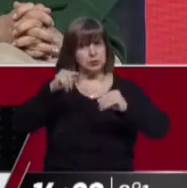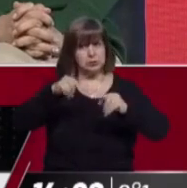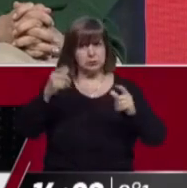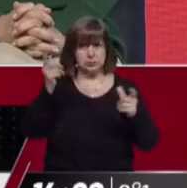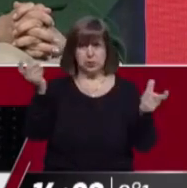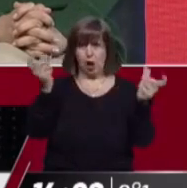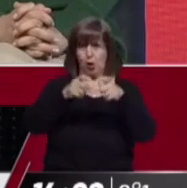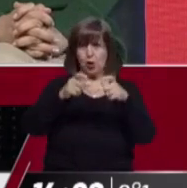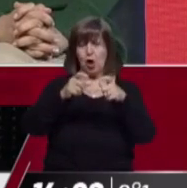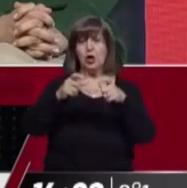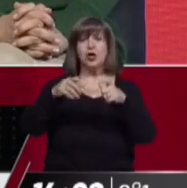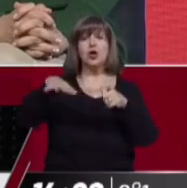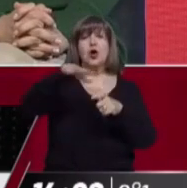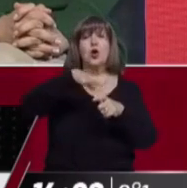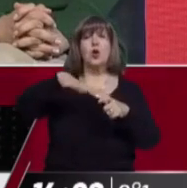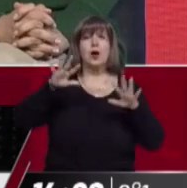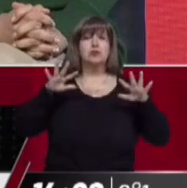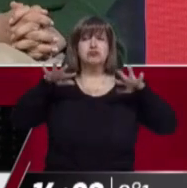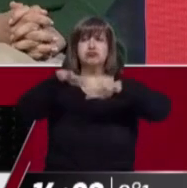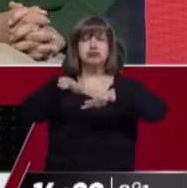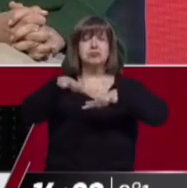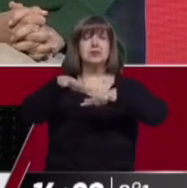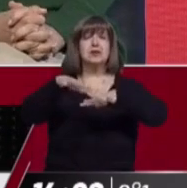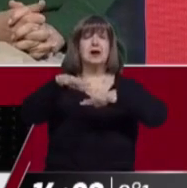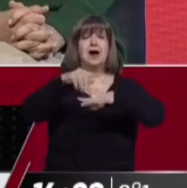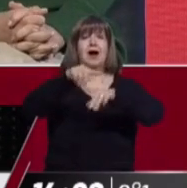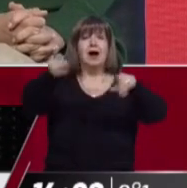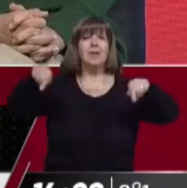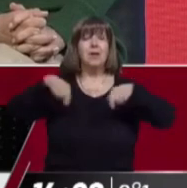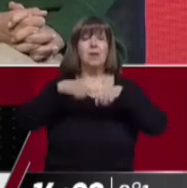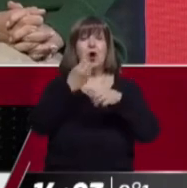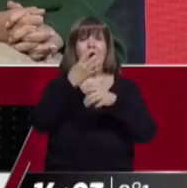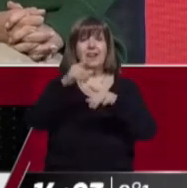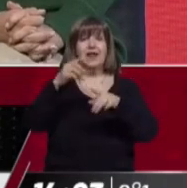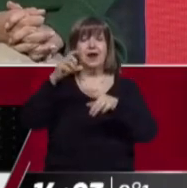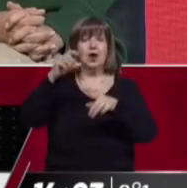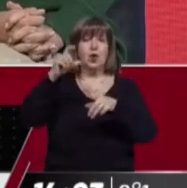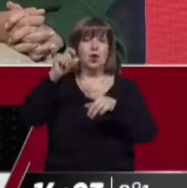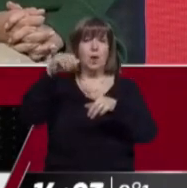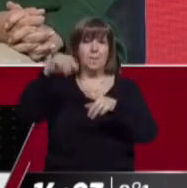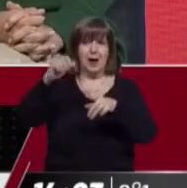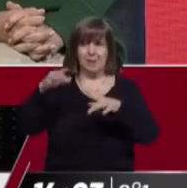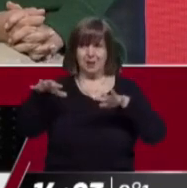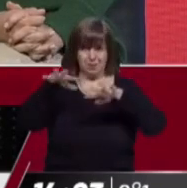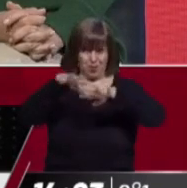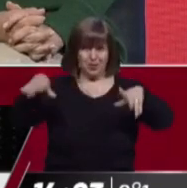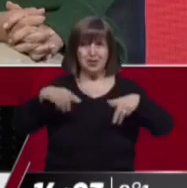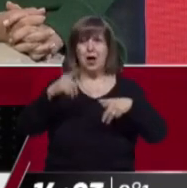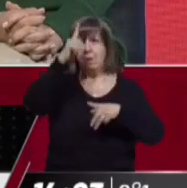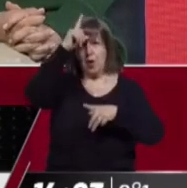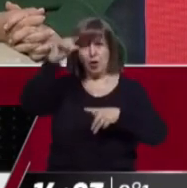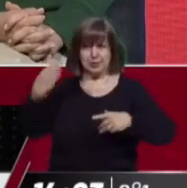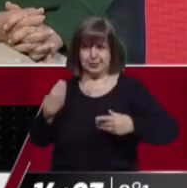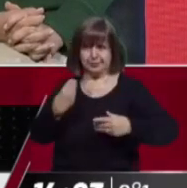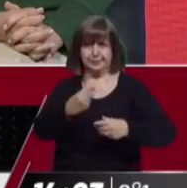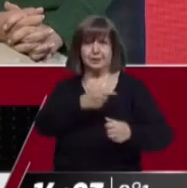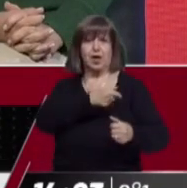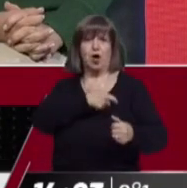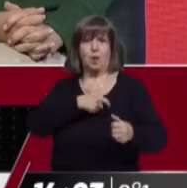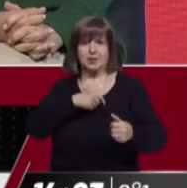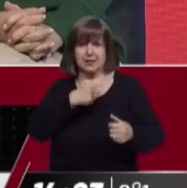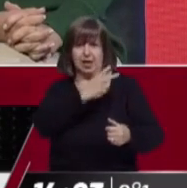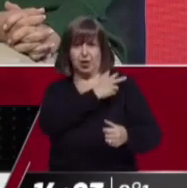en el Salón Jardín de Ponoma, allí junto con la cúpula policial de la zona este, sobre todo. Allí estuvo presente el comisario